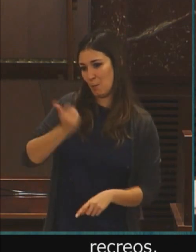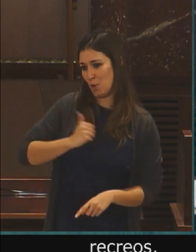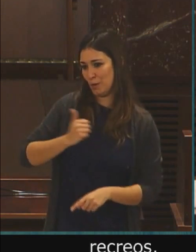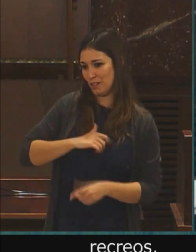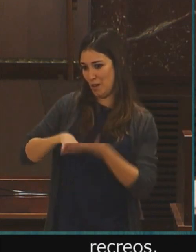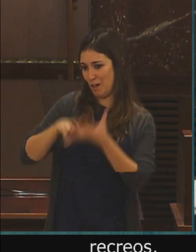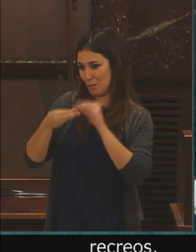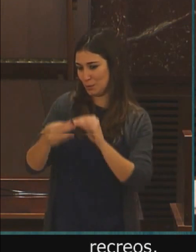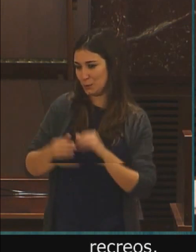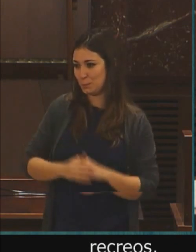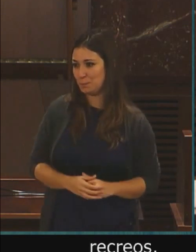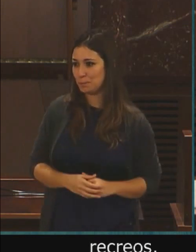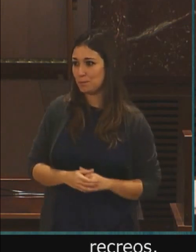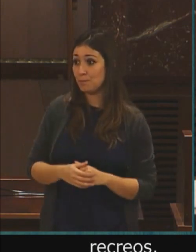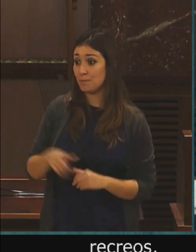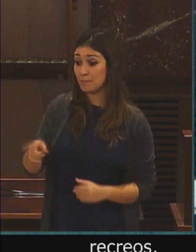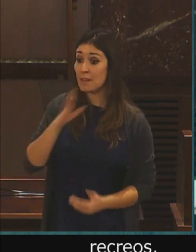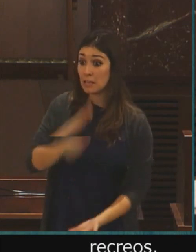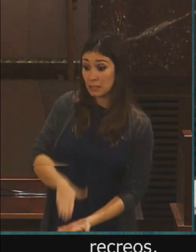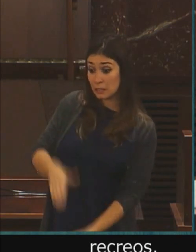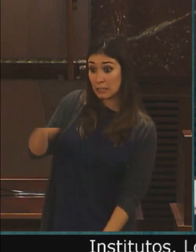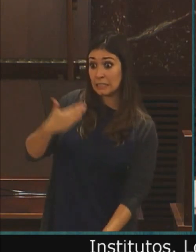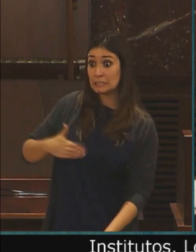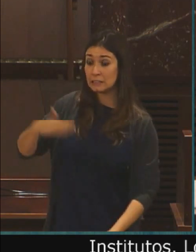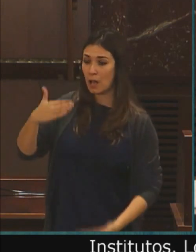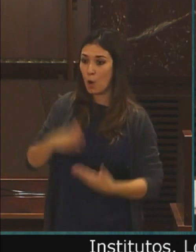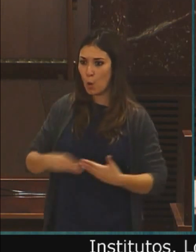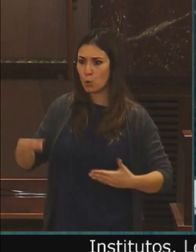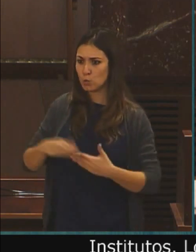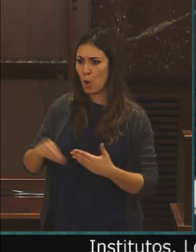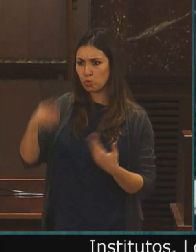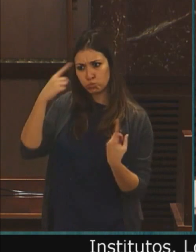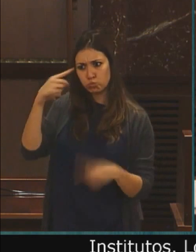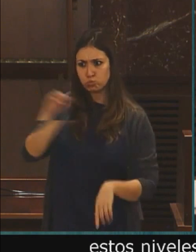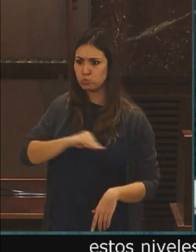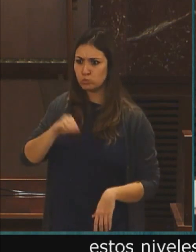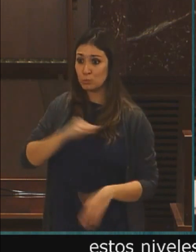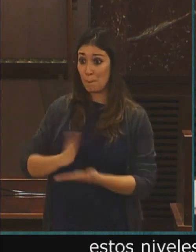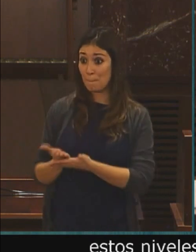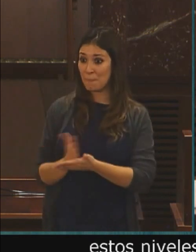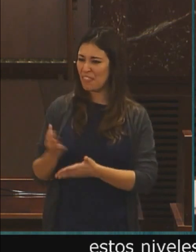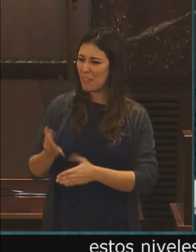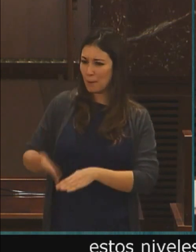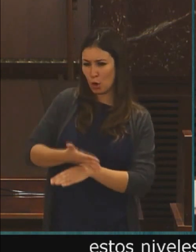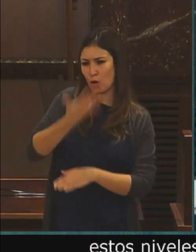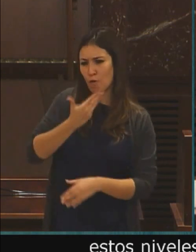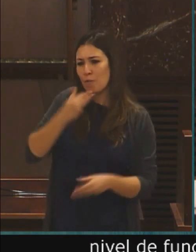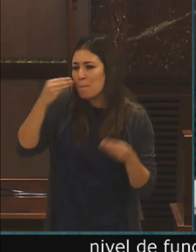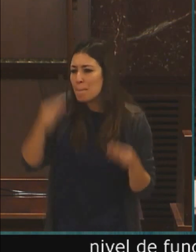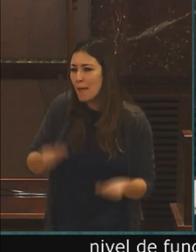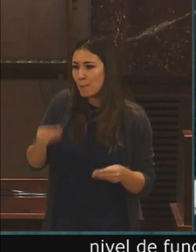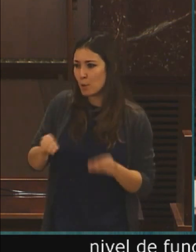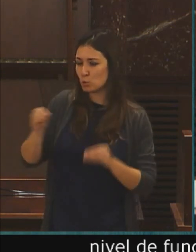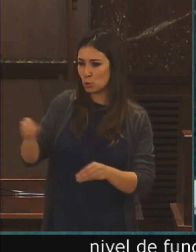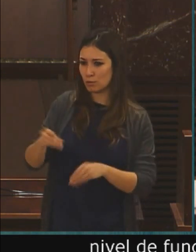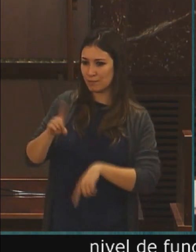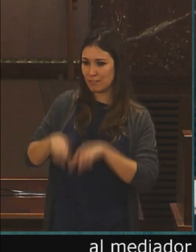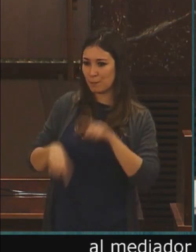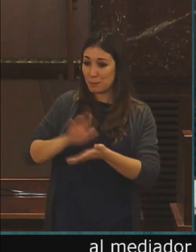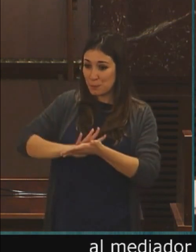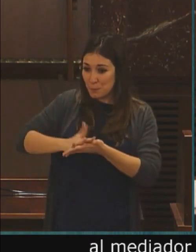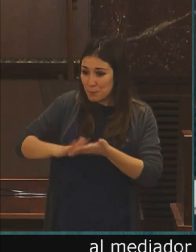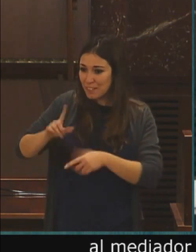Los usuarios que llegan a estos niveles son usuarios de un alto nivel de funcionamiento, que exigirá al mediador el conocimiento y manejo de las adaptaciones